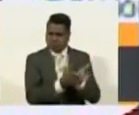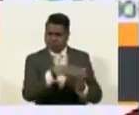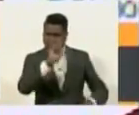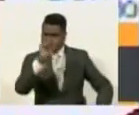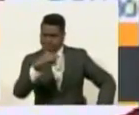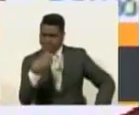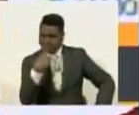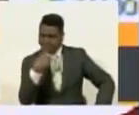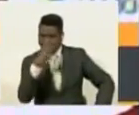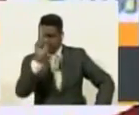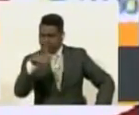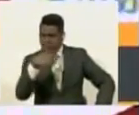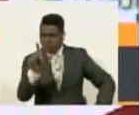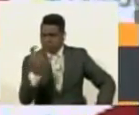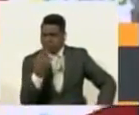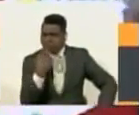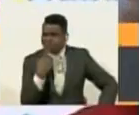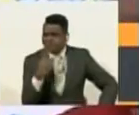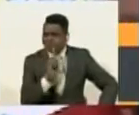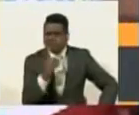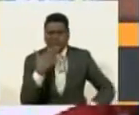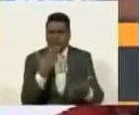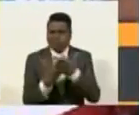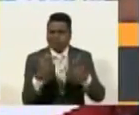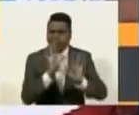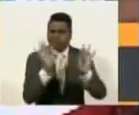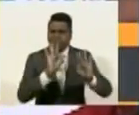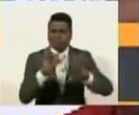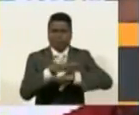van a pedir. No le van a pedir disculpas al mundo.